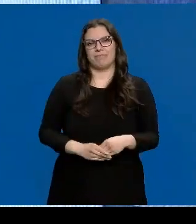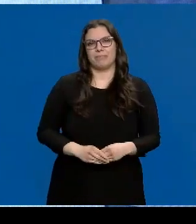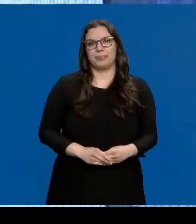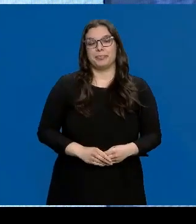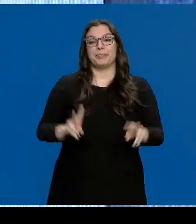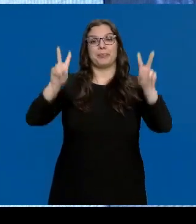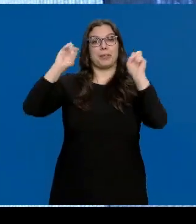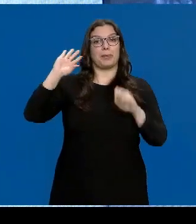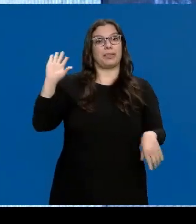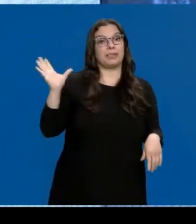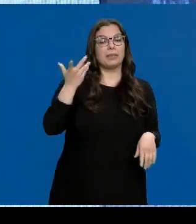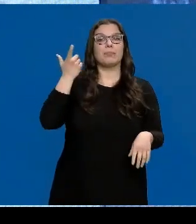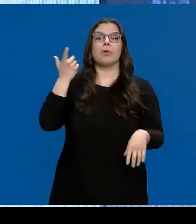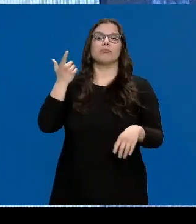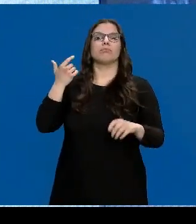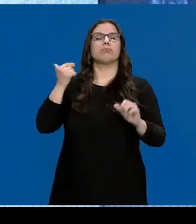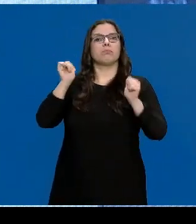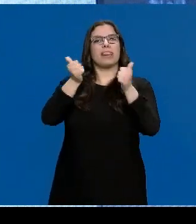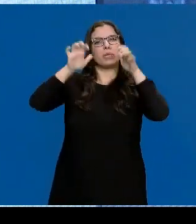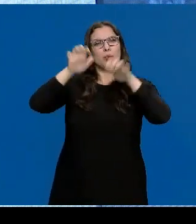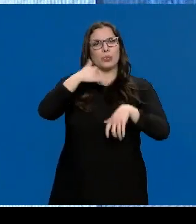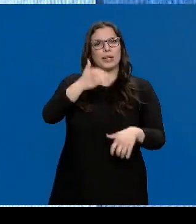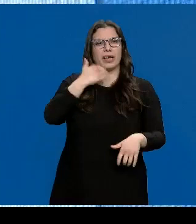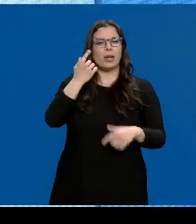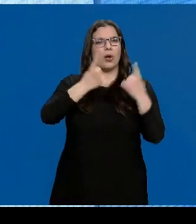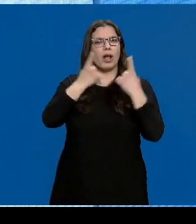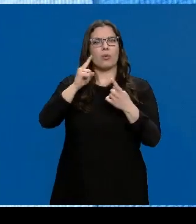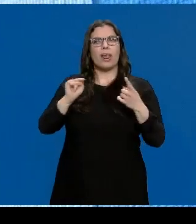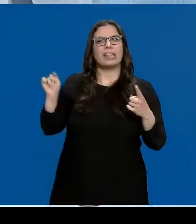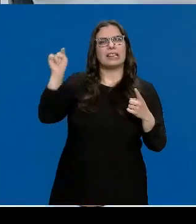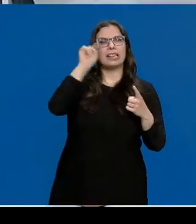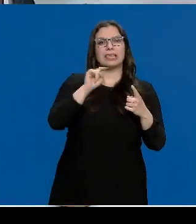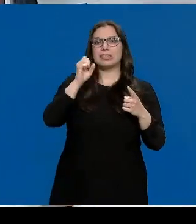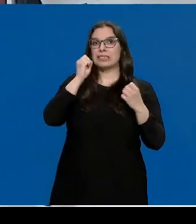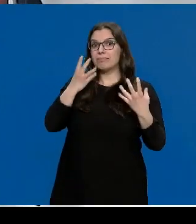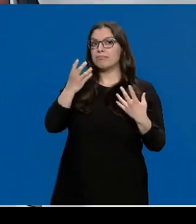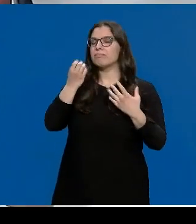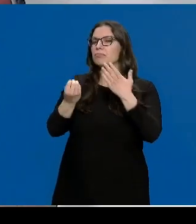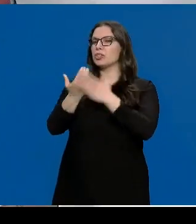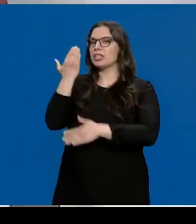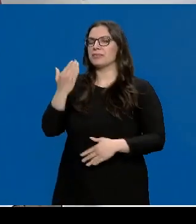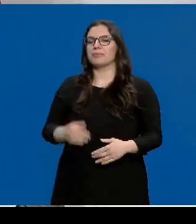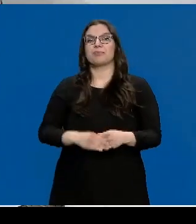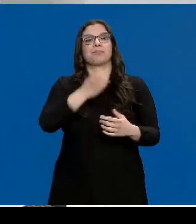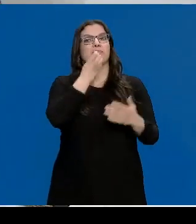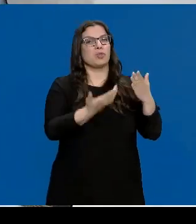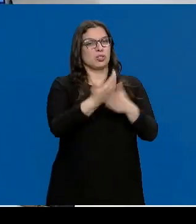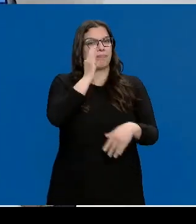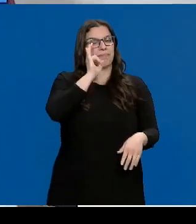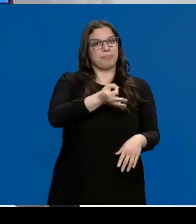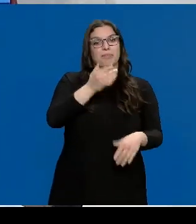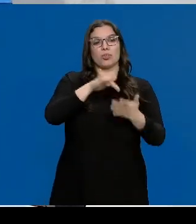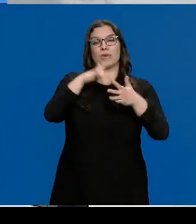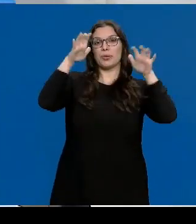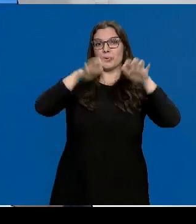Y en cuanto al tiempo, hemos amanecido con algunas lluvias en ciertos puntos de la comunidad. Eduardo Avión, muy buenos días. Buenos días, Pilar. Así es, con algunas lluvias